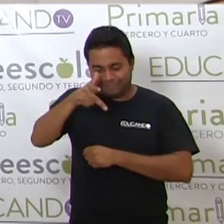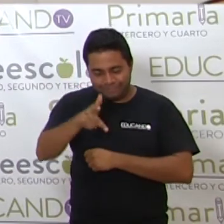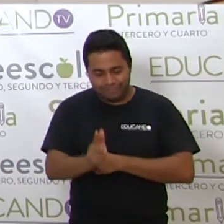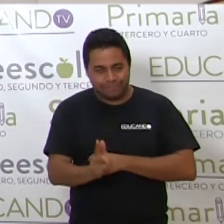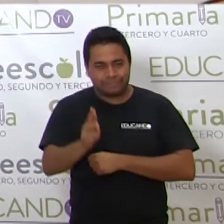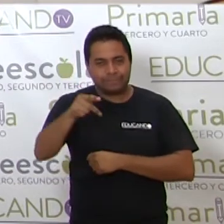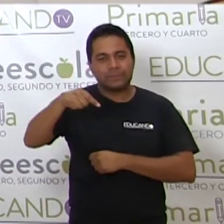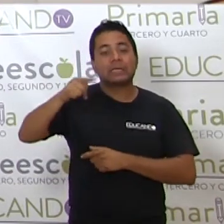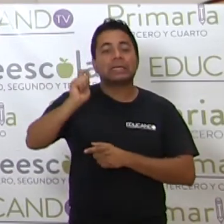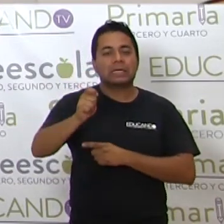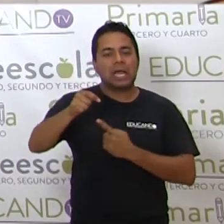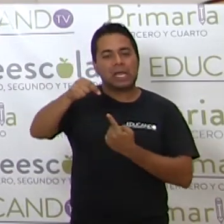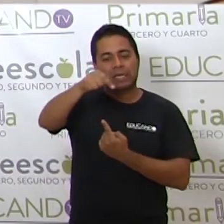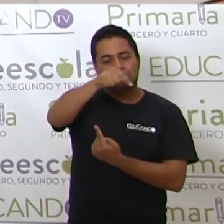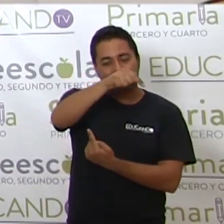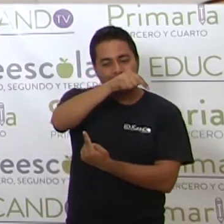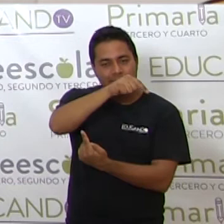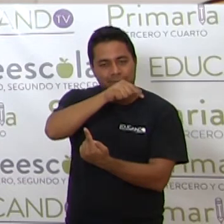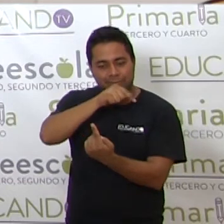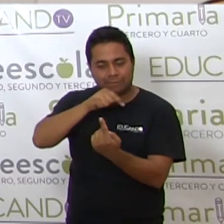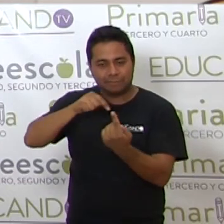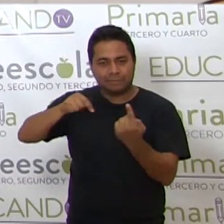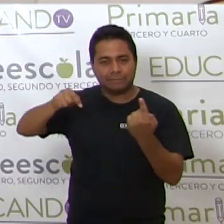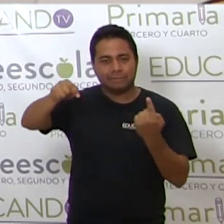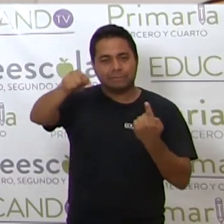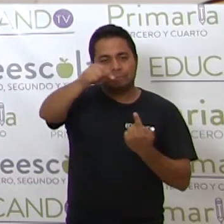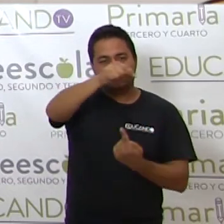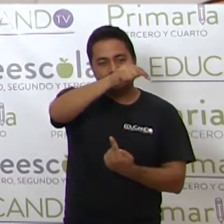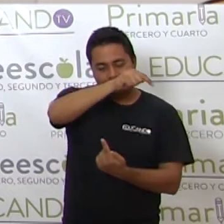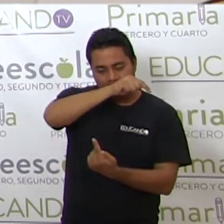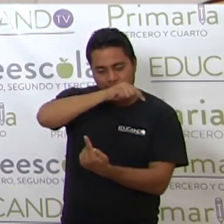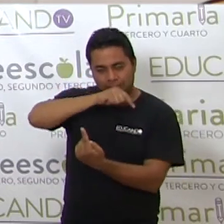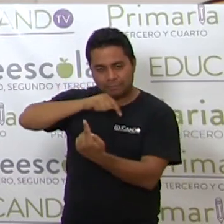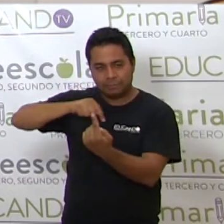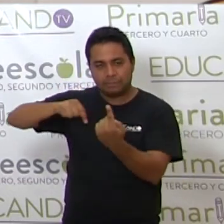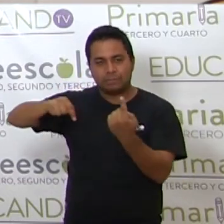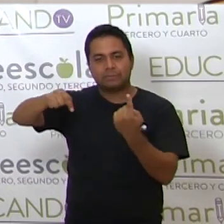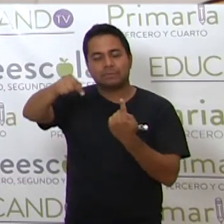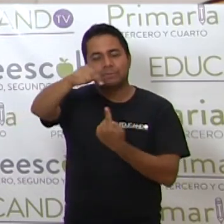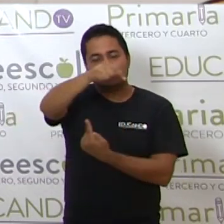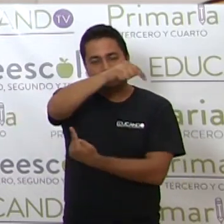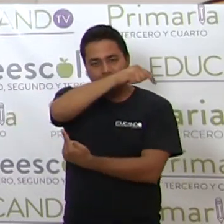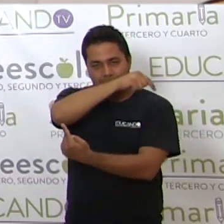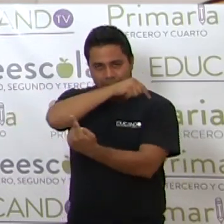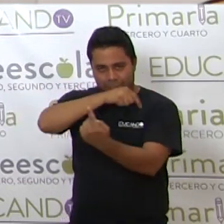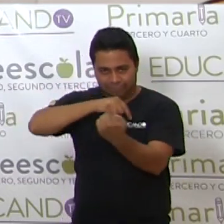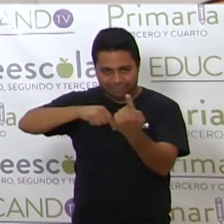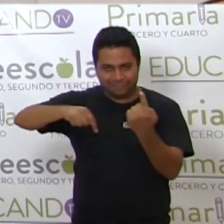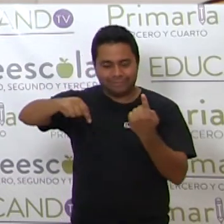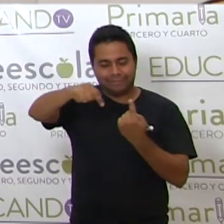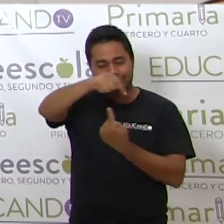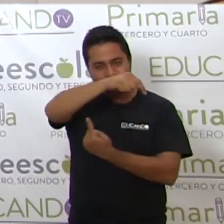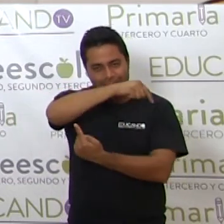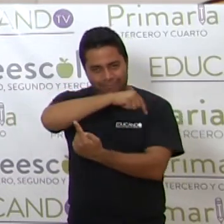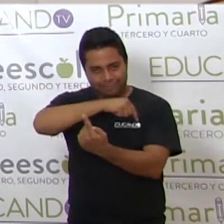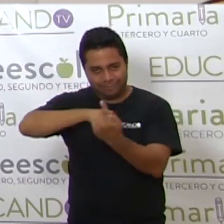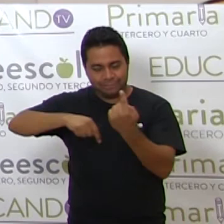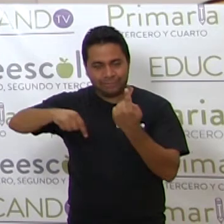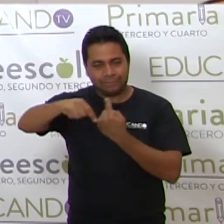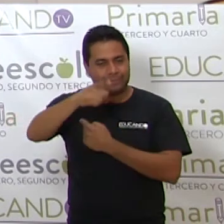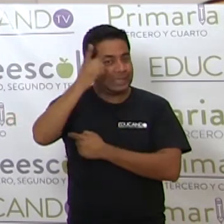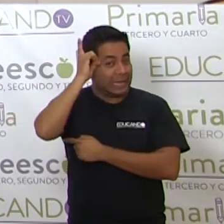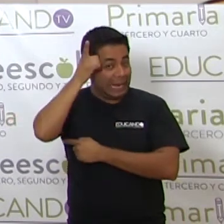gira está girando y esto es girar cuando yo doy vueltas si el